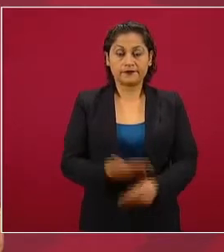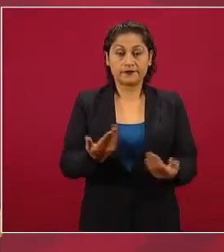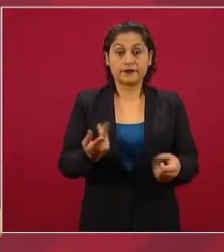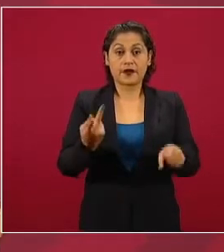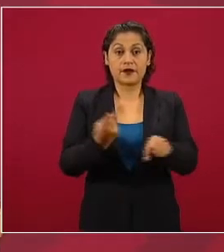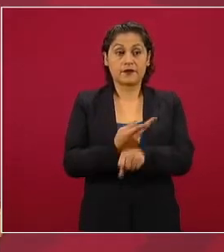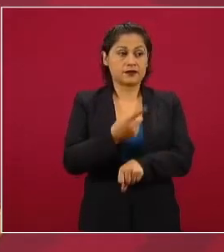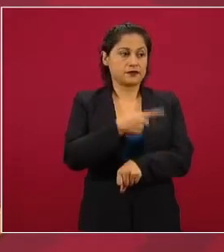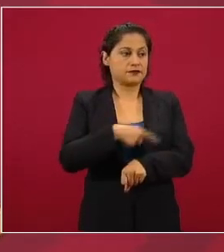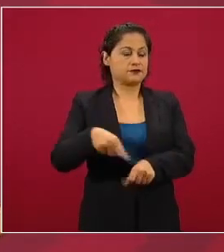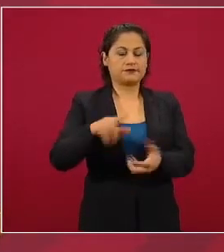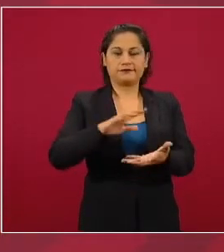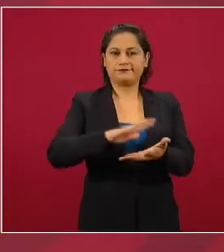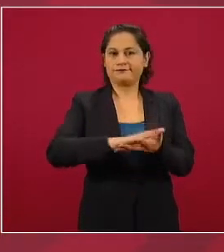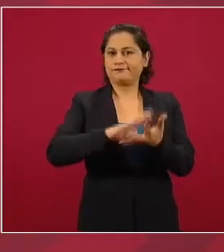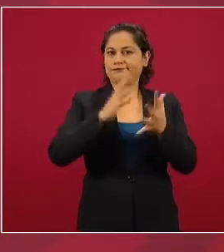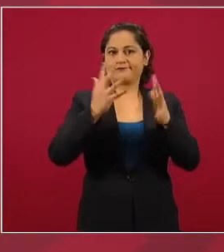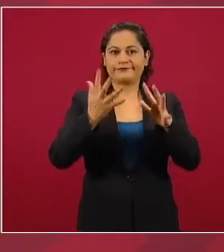desatados.